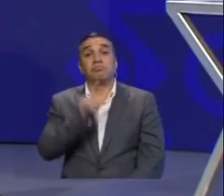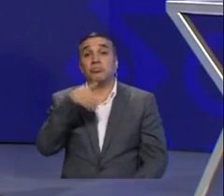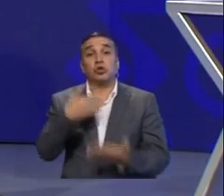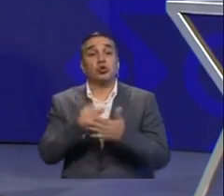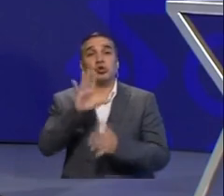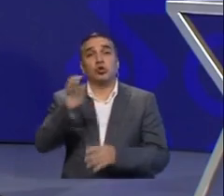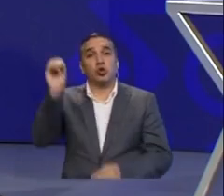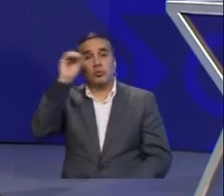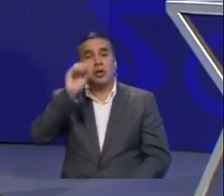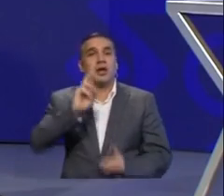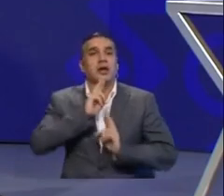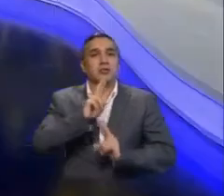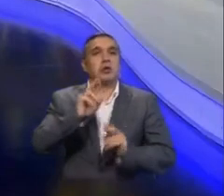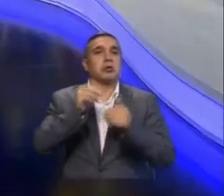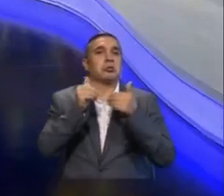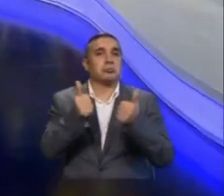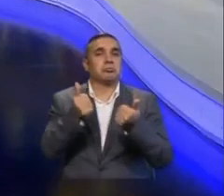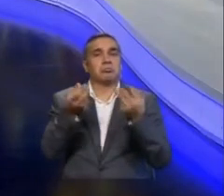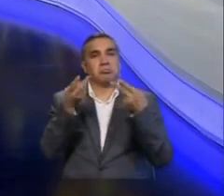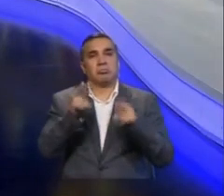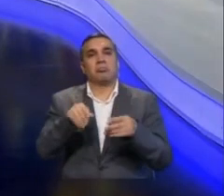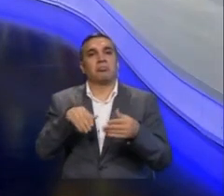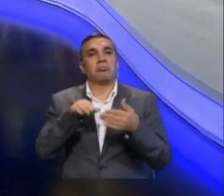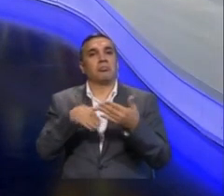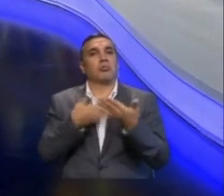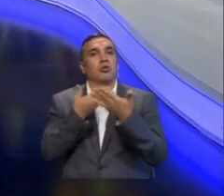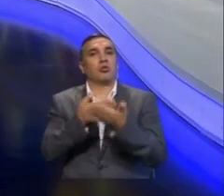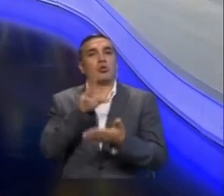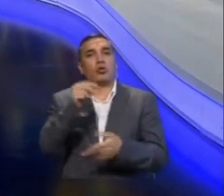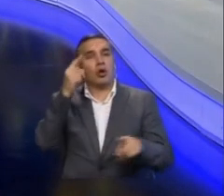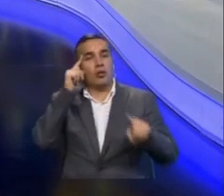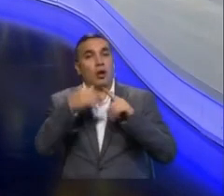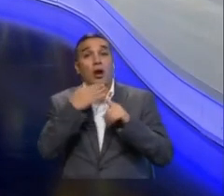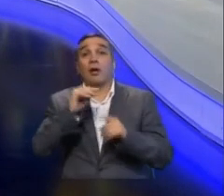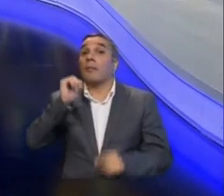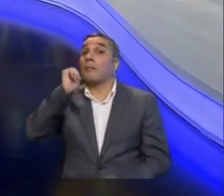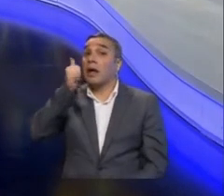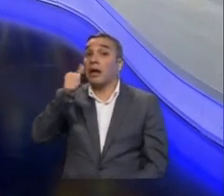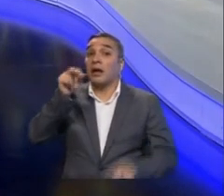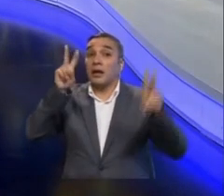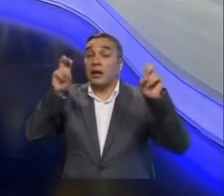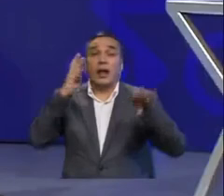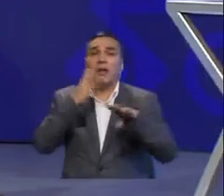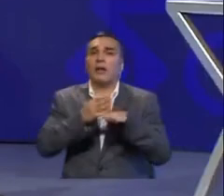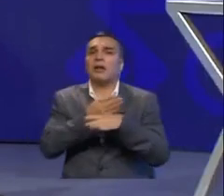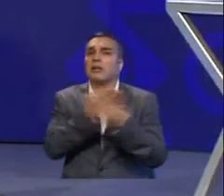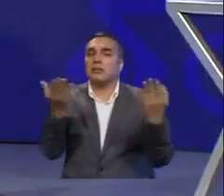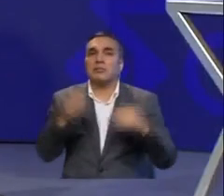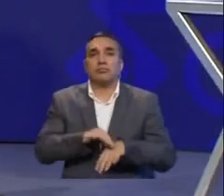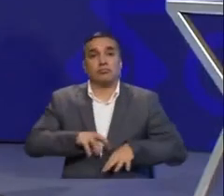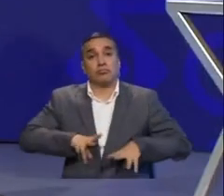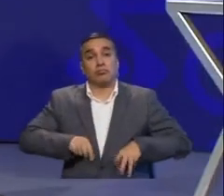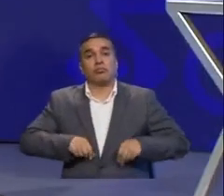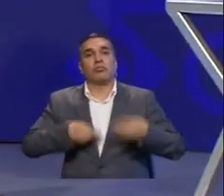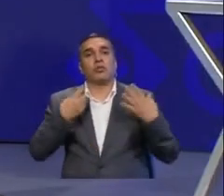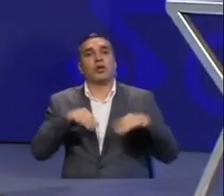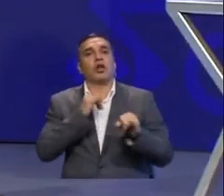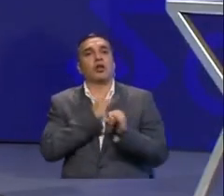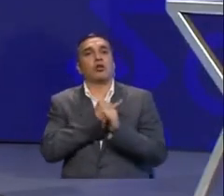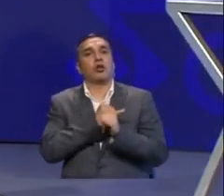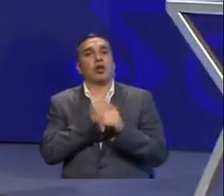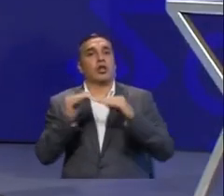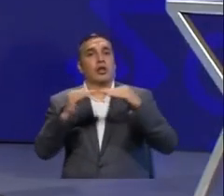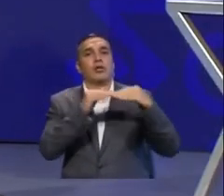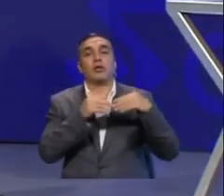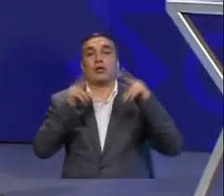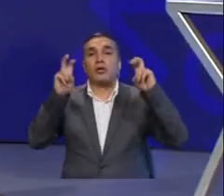sus respuestas y también han presentado sus objeciones. Para el día de mañana, los temas a tratarse serán corrupción e institucionalidad democrática